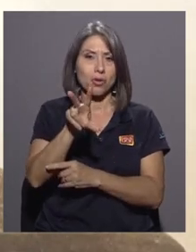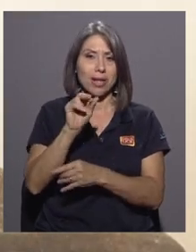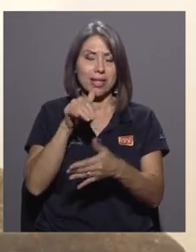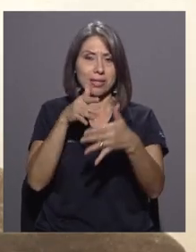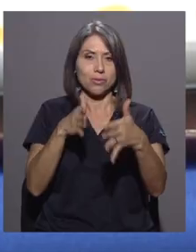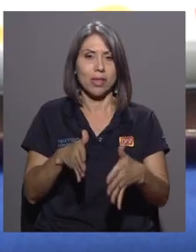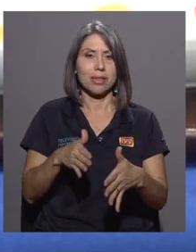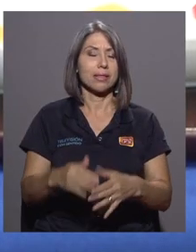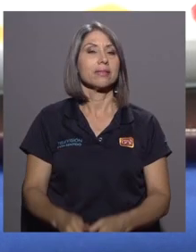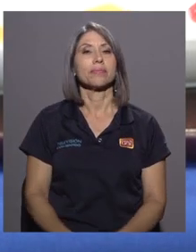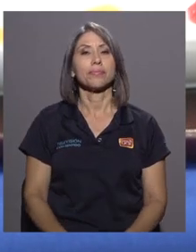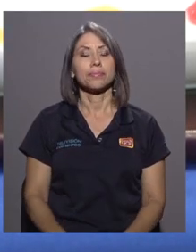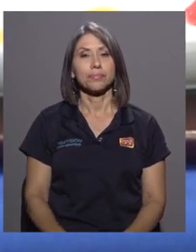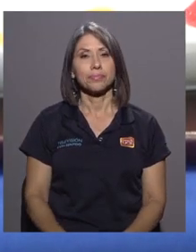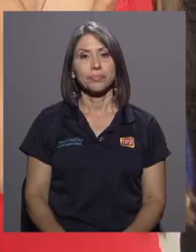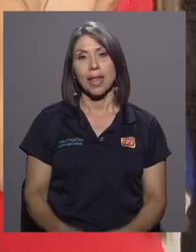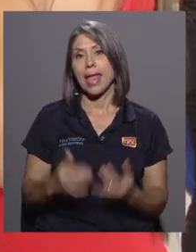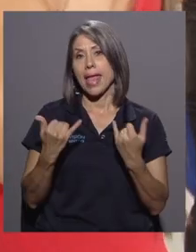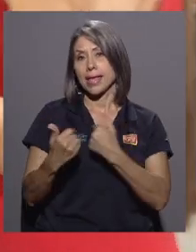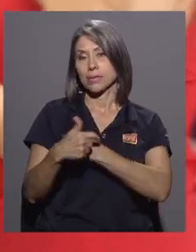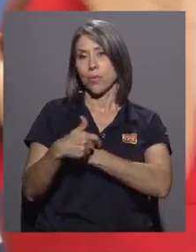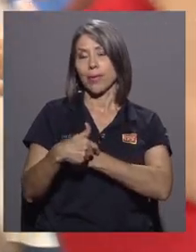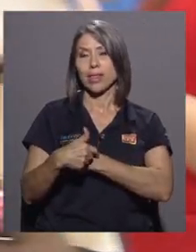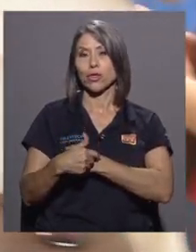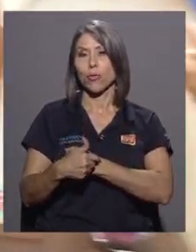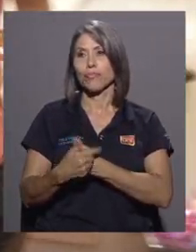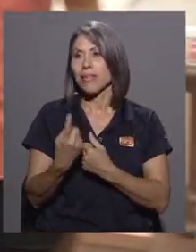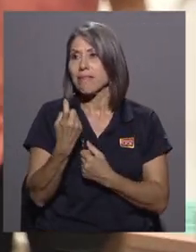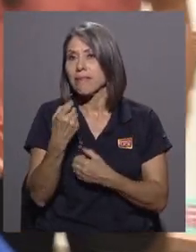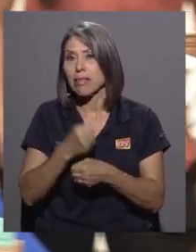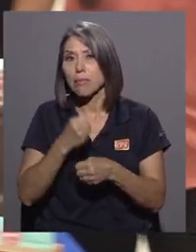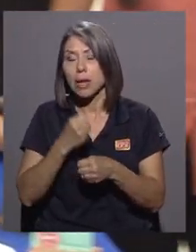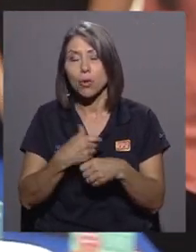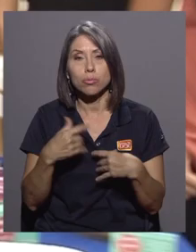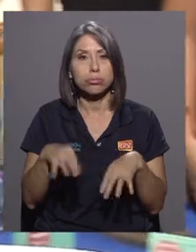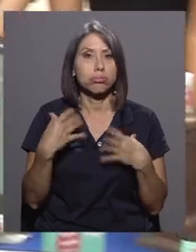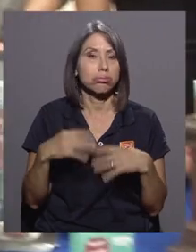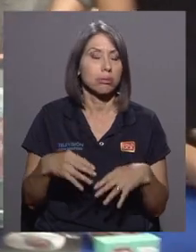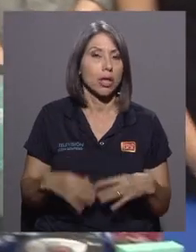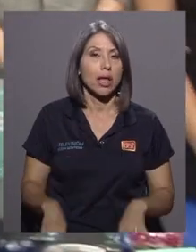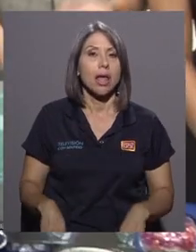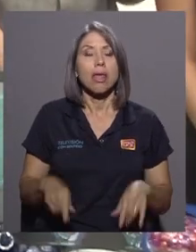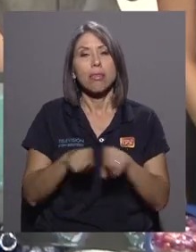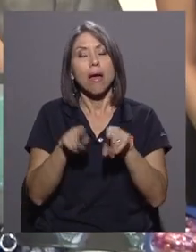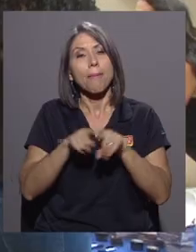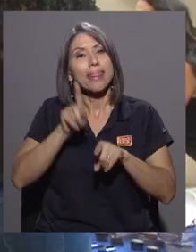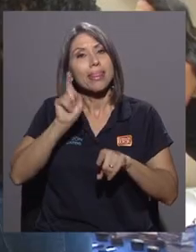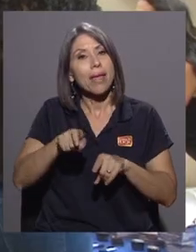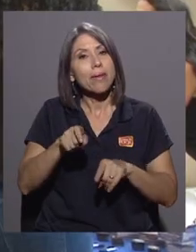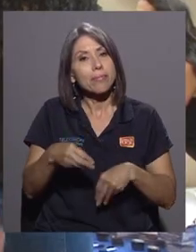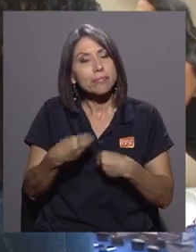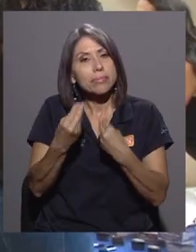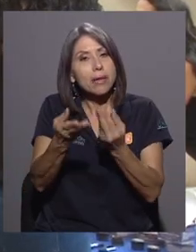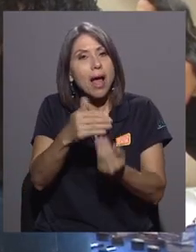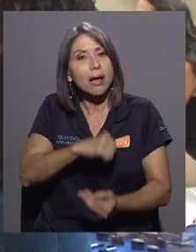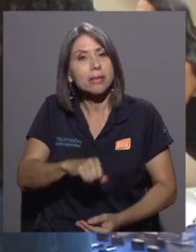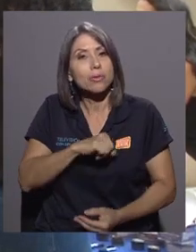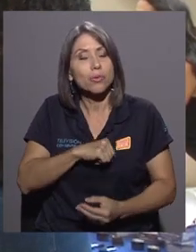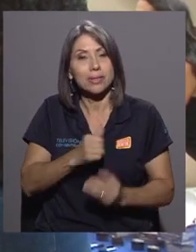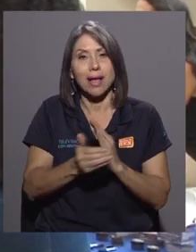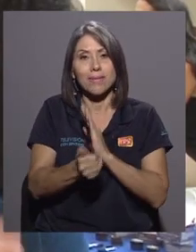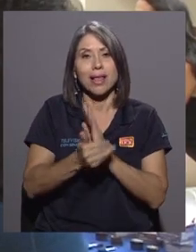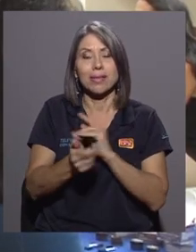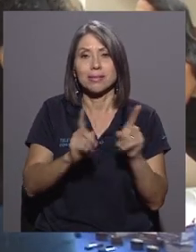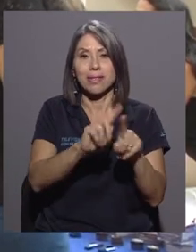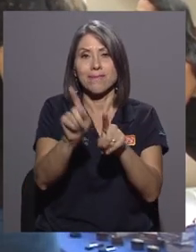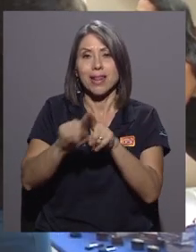estudiantes. En este momento el tema de desempleo es muy importante y hay que generar actitudes y habilidades diferentes, que ellos